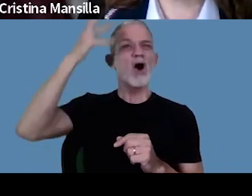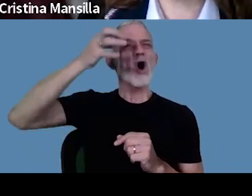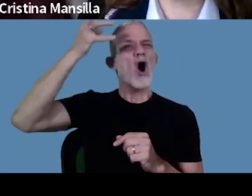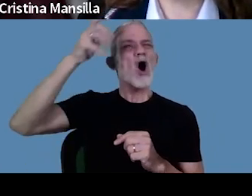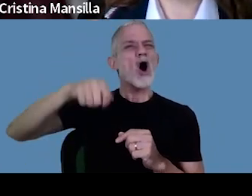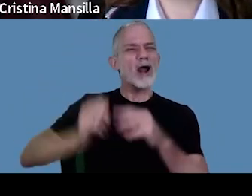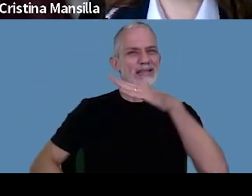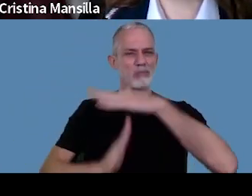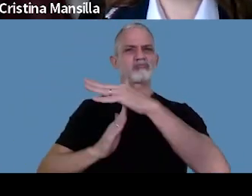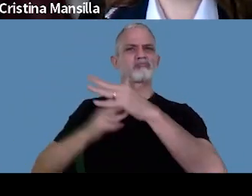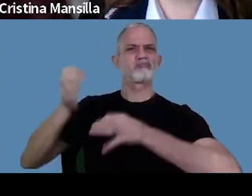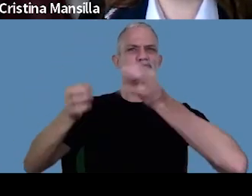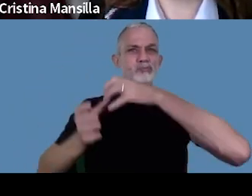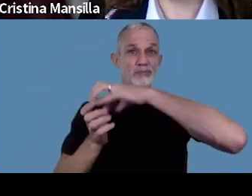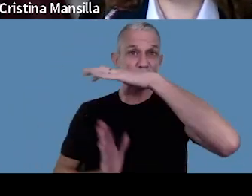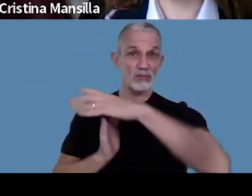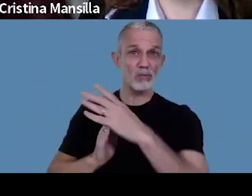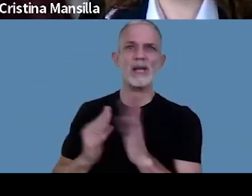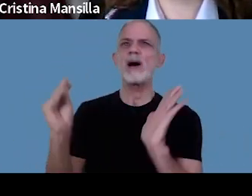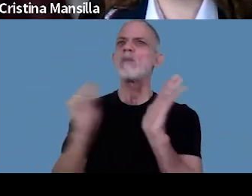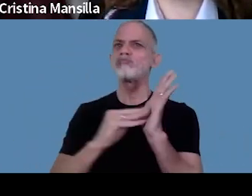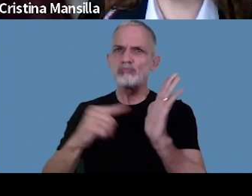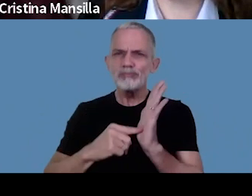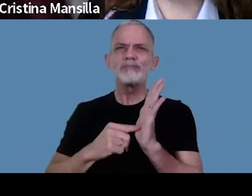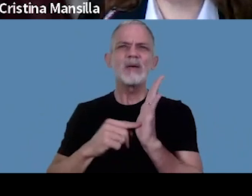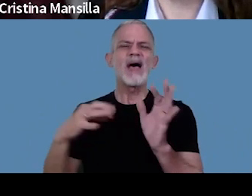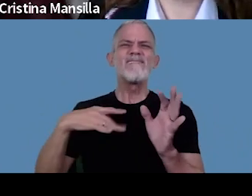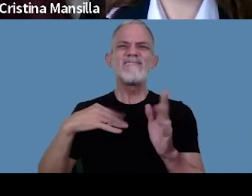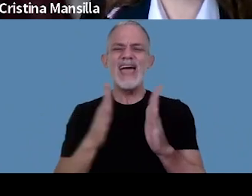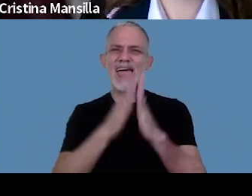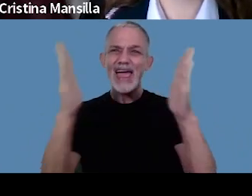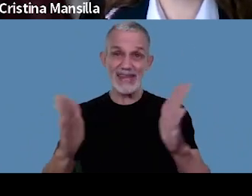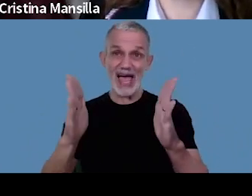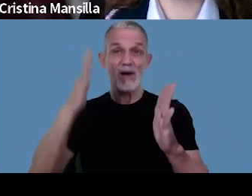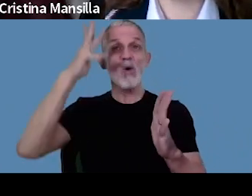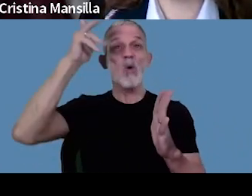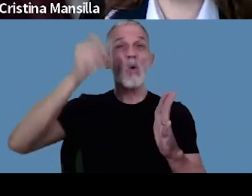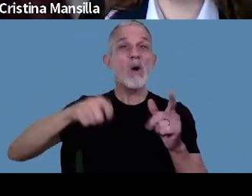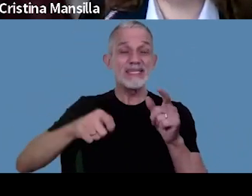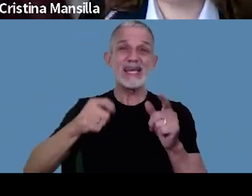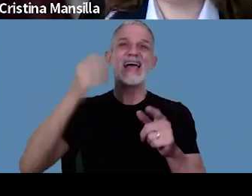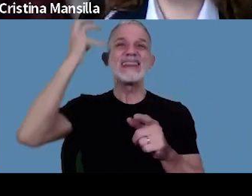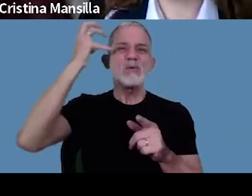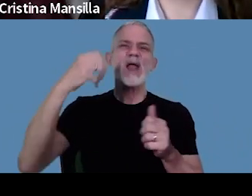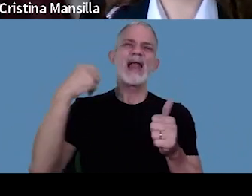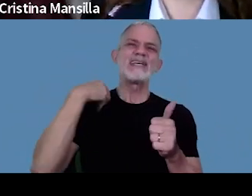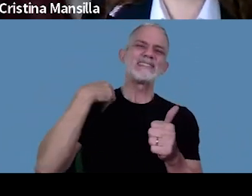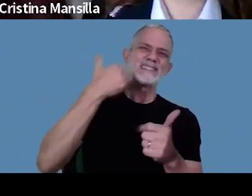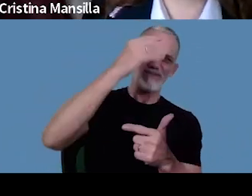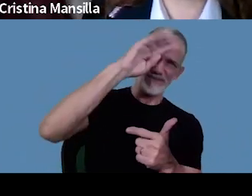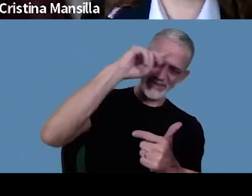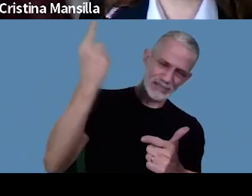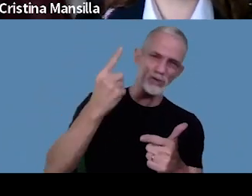de la Nación fijó como feria, como feriado judicial para tribunales federales y nacionales